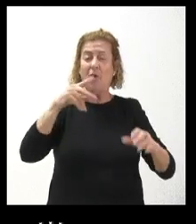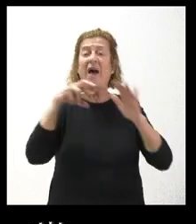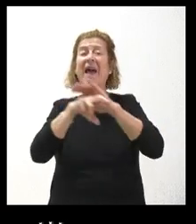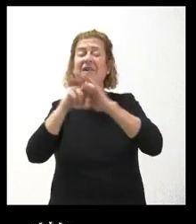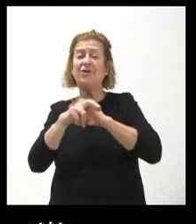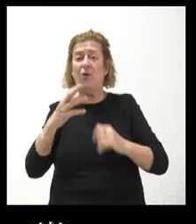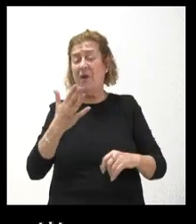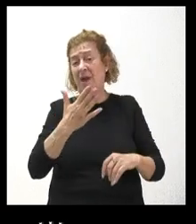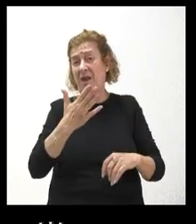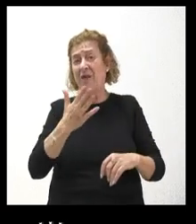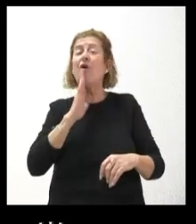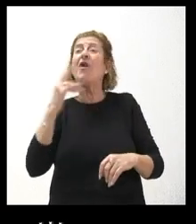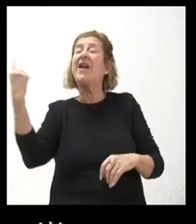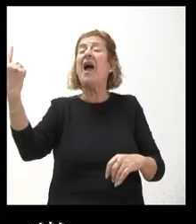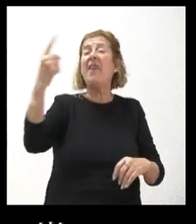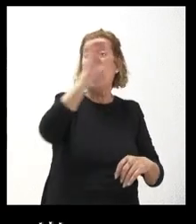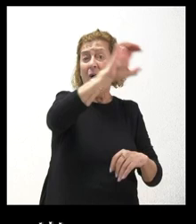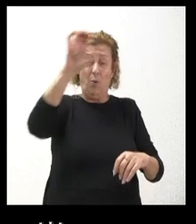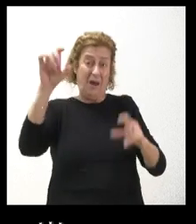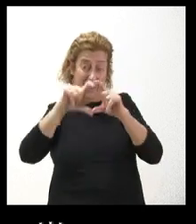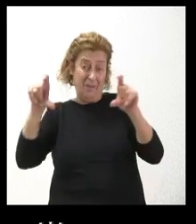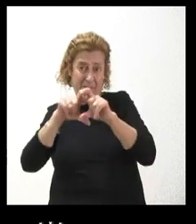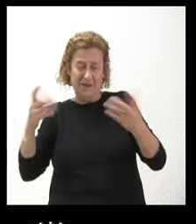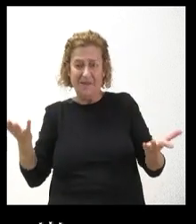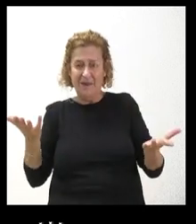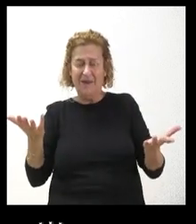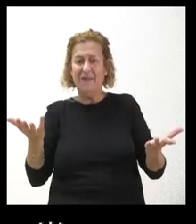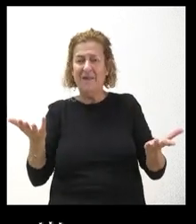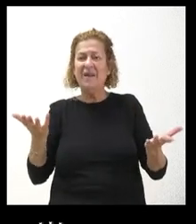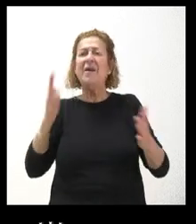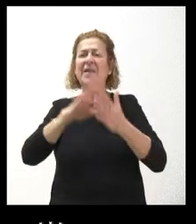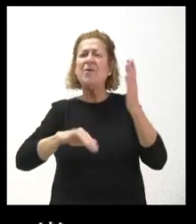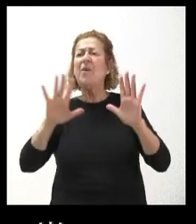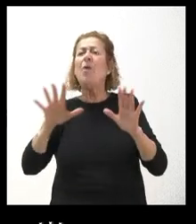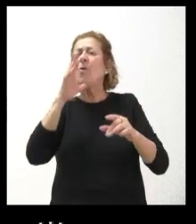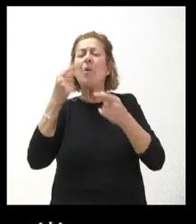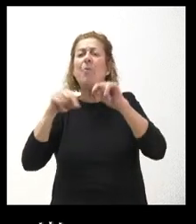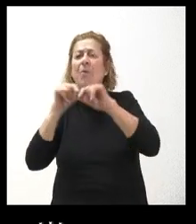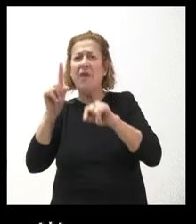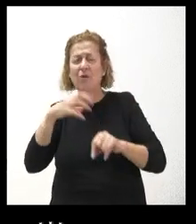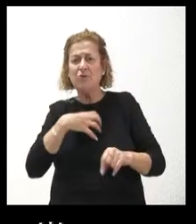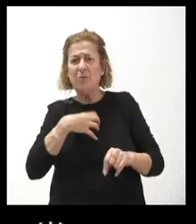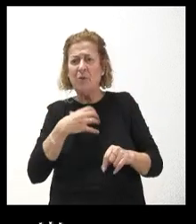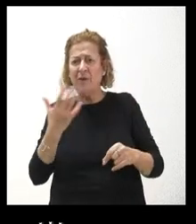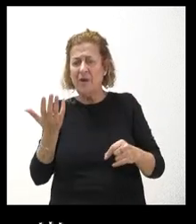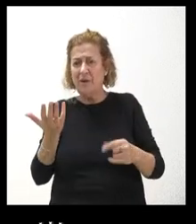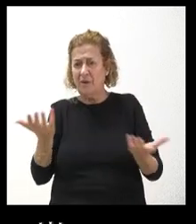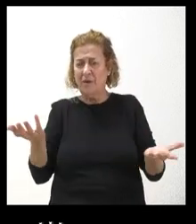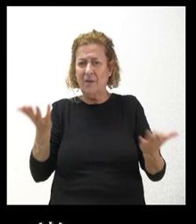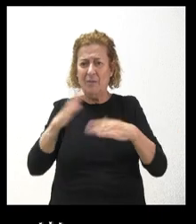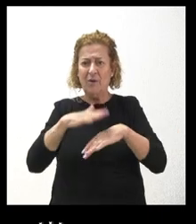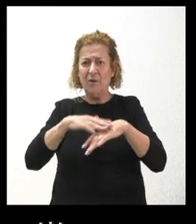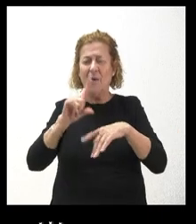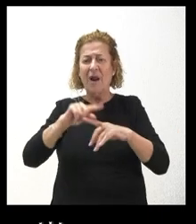dónde se encuentra su su sede social después de trasladarla de Cataluña pero por provincias No creo entenderles que ahí atentamos